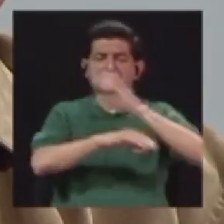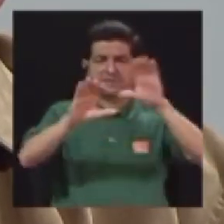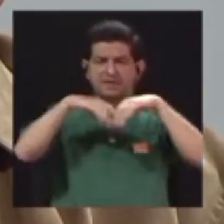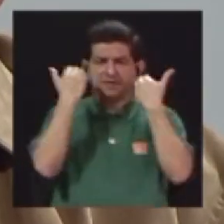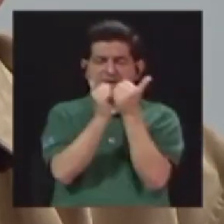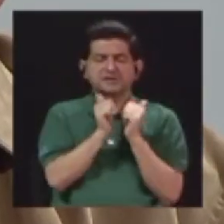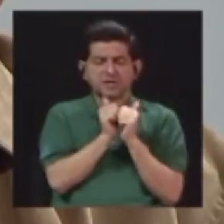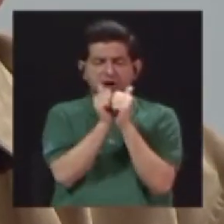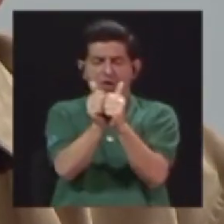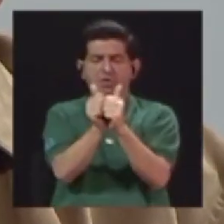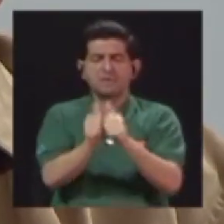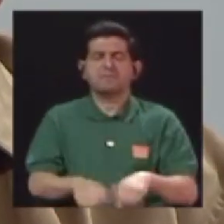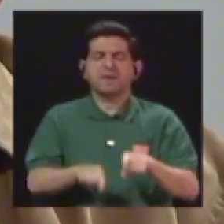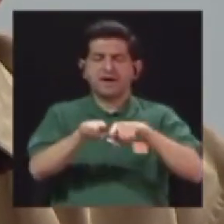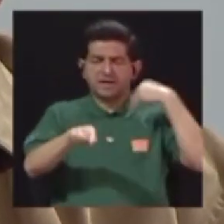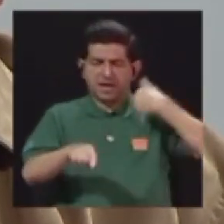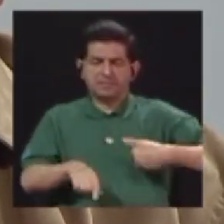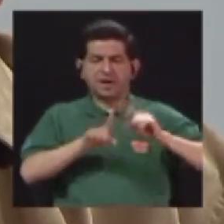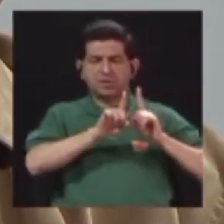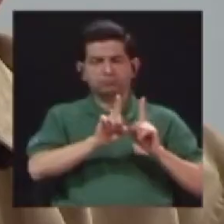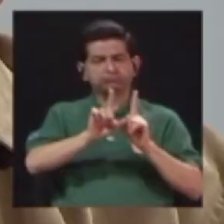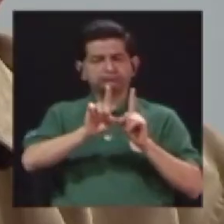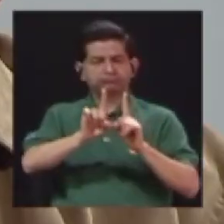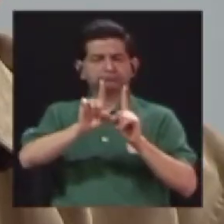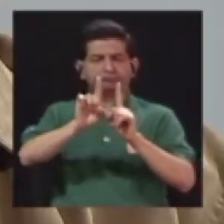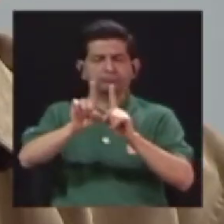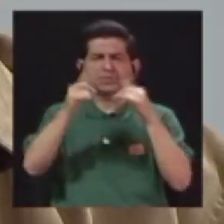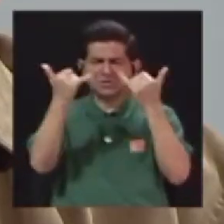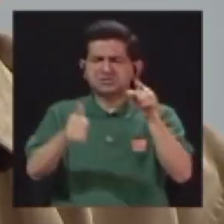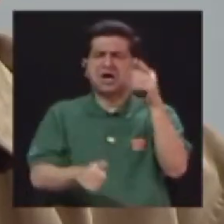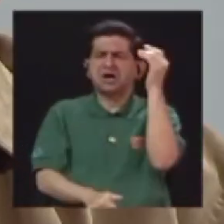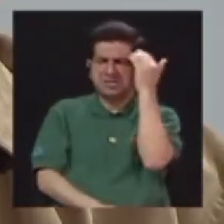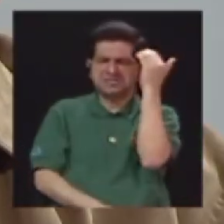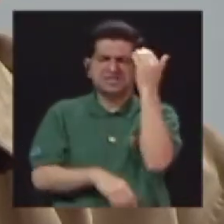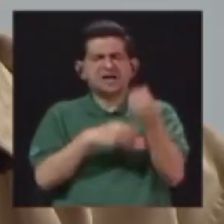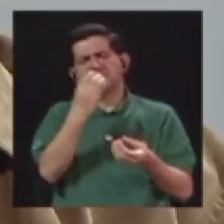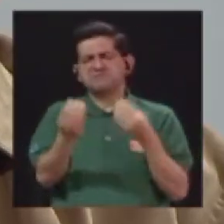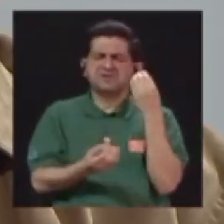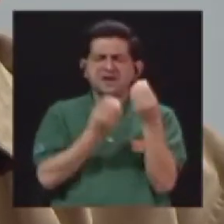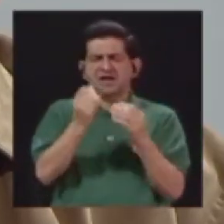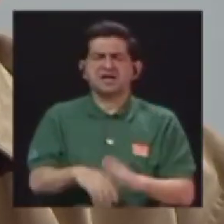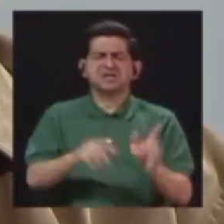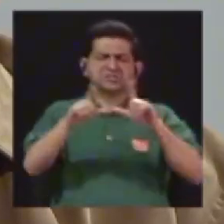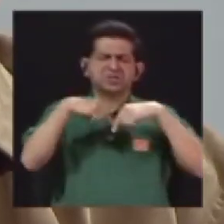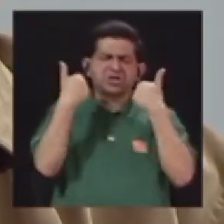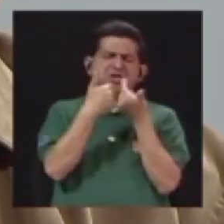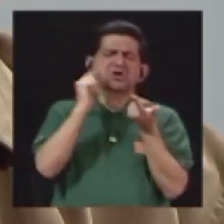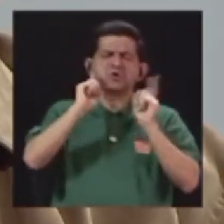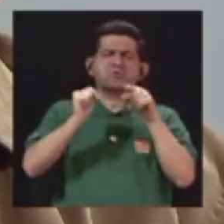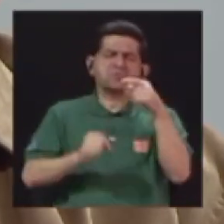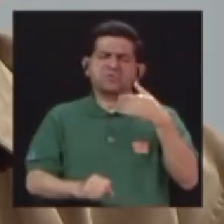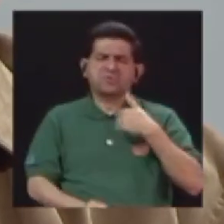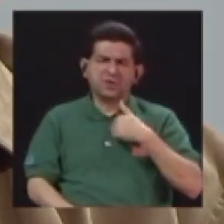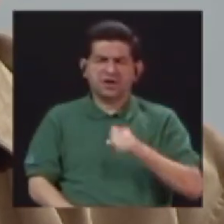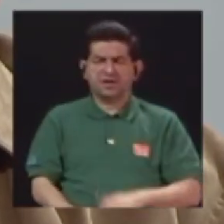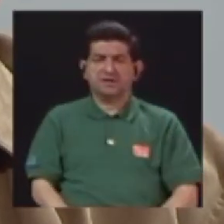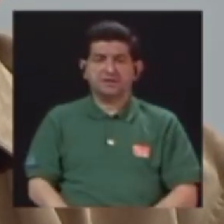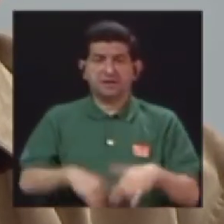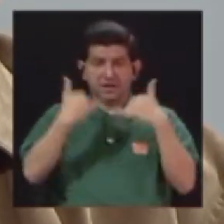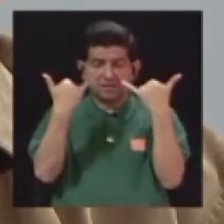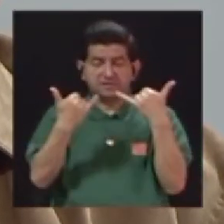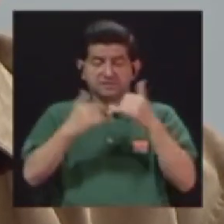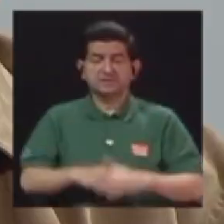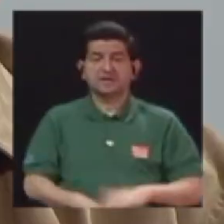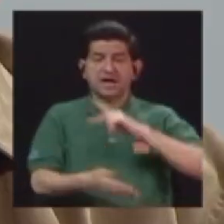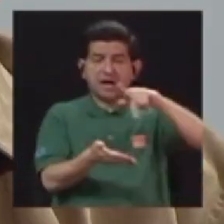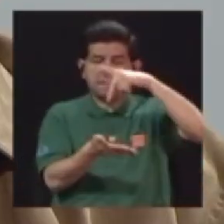con mi hermano hacia la escuela, ¿verdad? Mi hermano ya sabía desde luego qué hacer, incluso en qué grupo estaba. Y entonces llegamos al